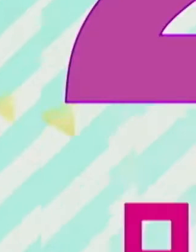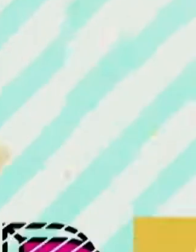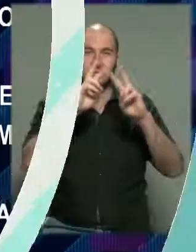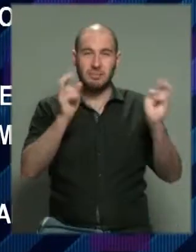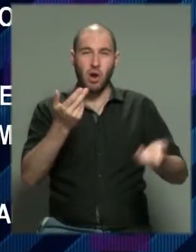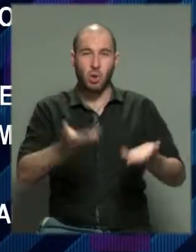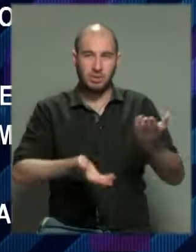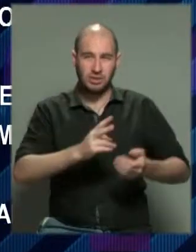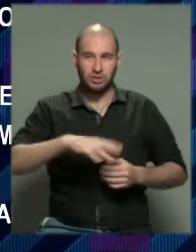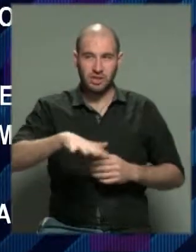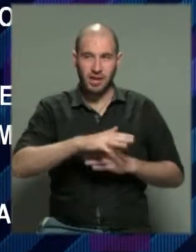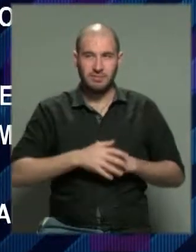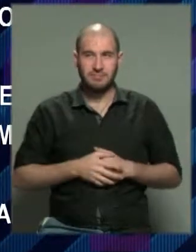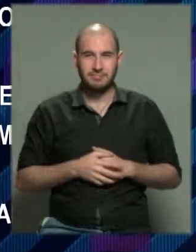social.